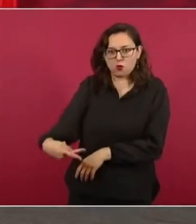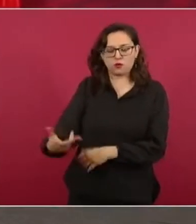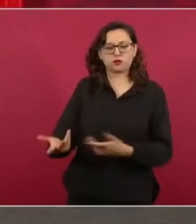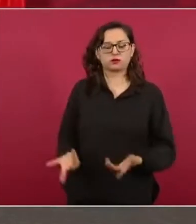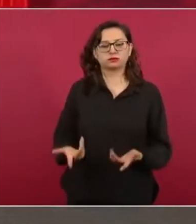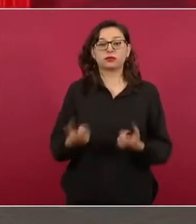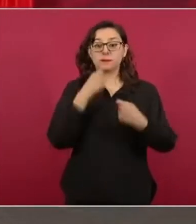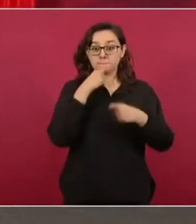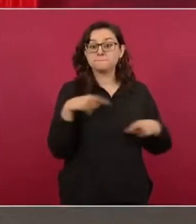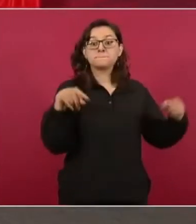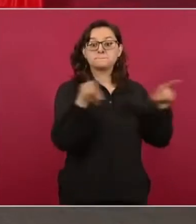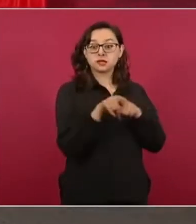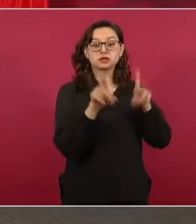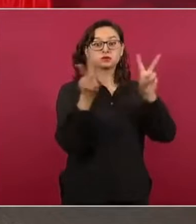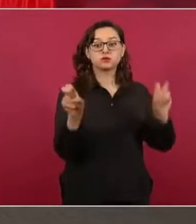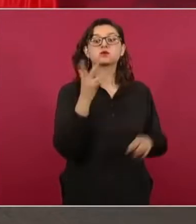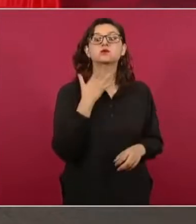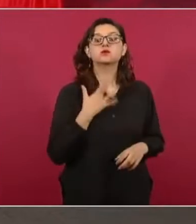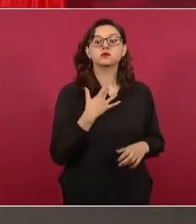produciendo los combustibles,